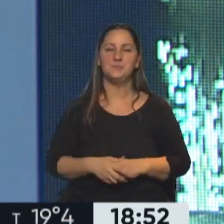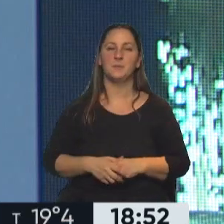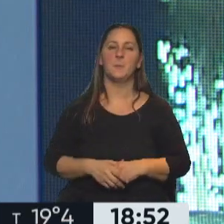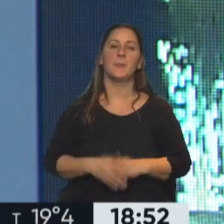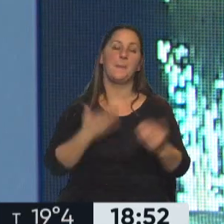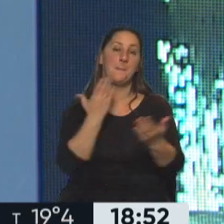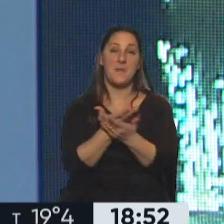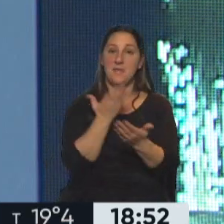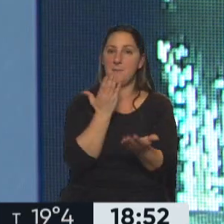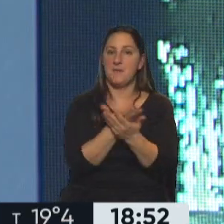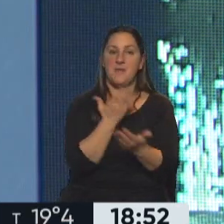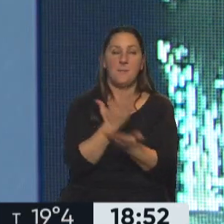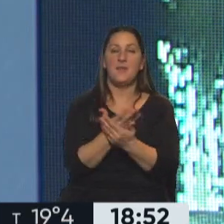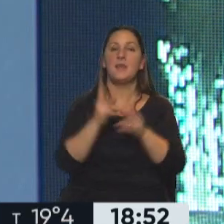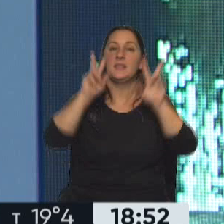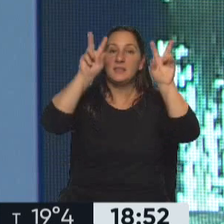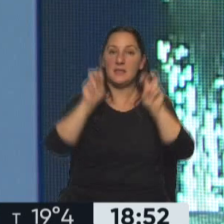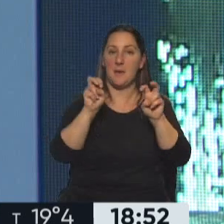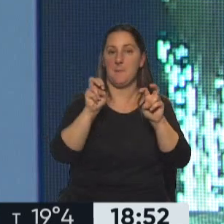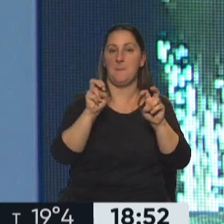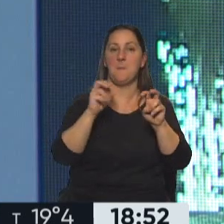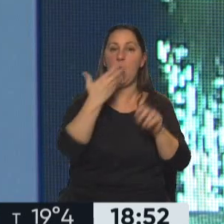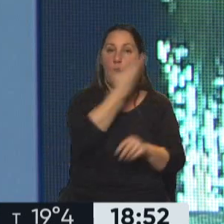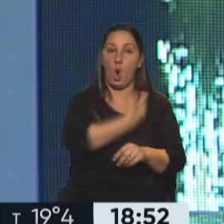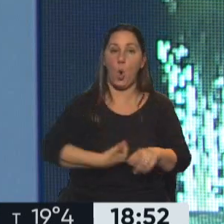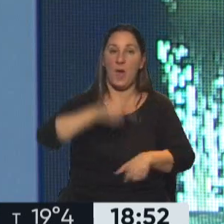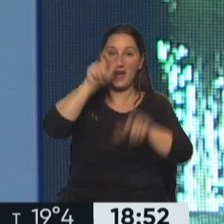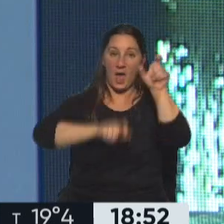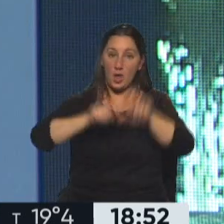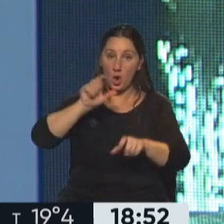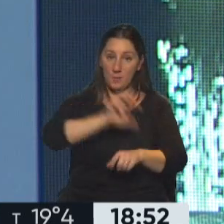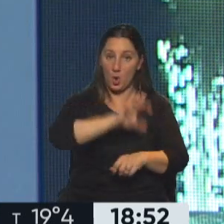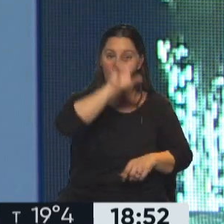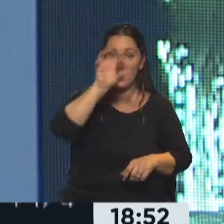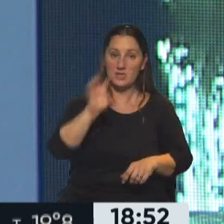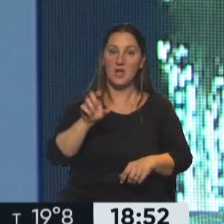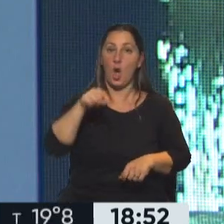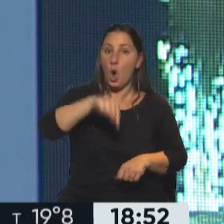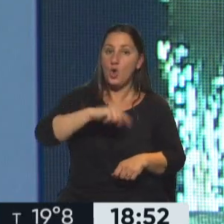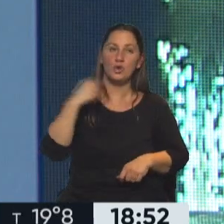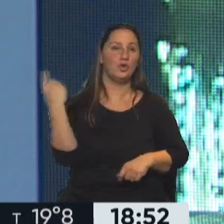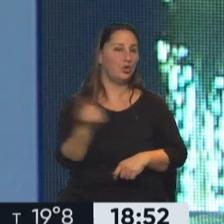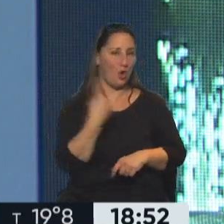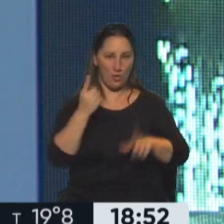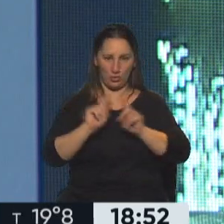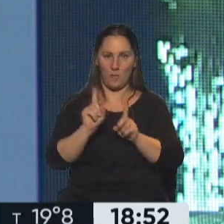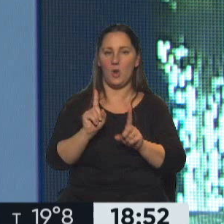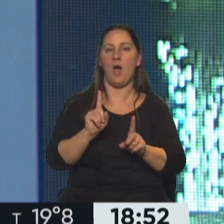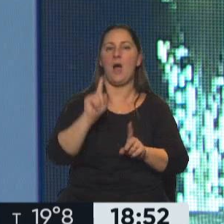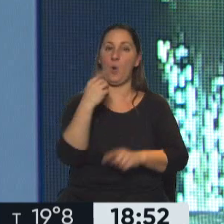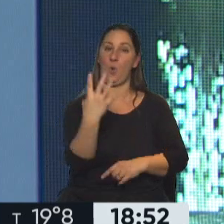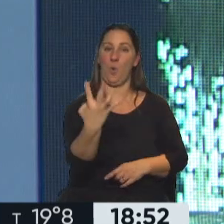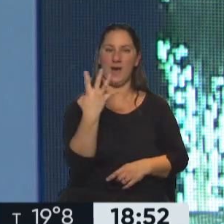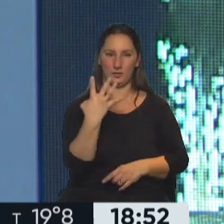reclamos que vienen teniendo en agenda, manteniendo en agenda los gobernadores, y hoy Ajá. no son todos los gobernadores, pero al menos Sí. estos